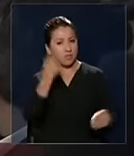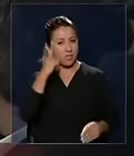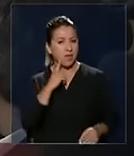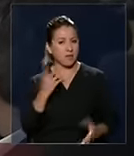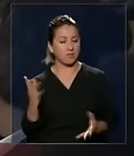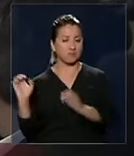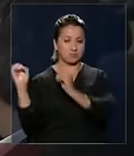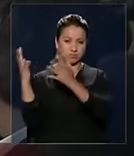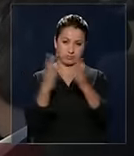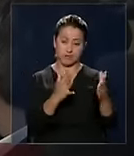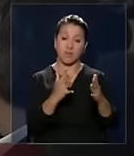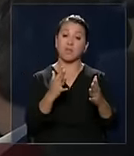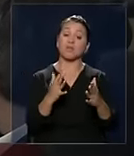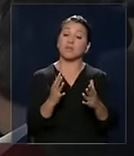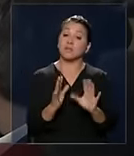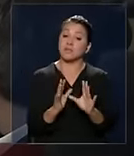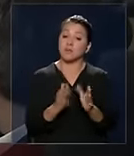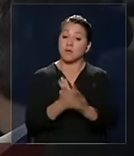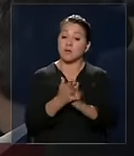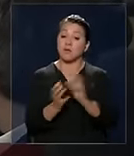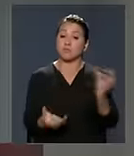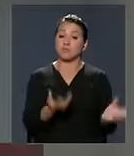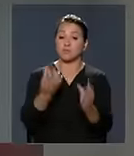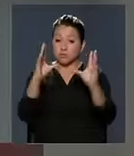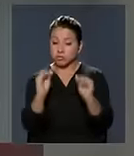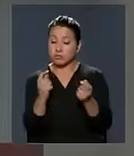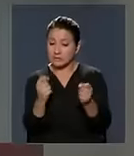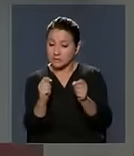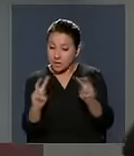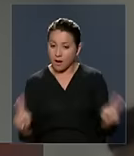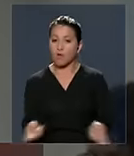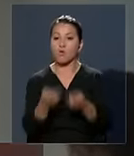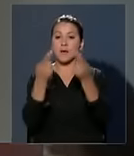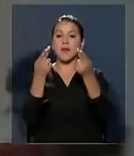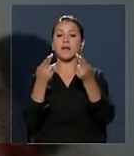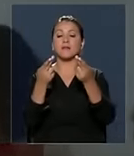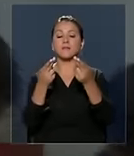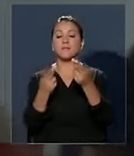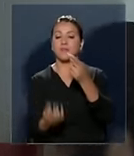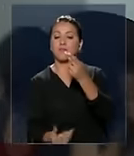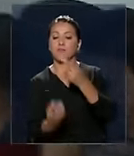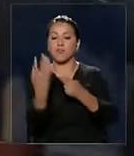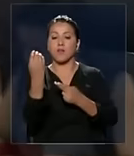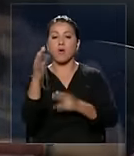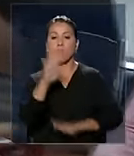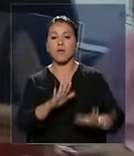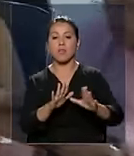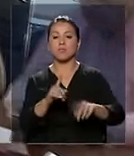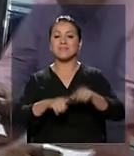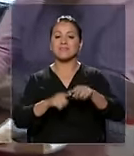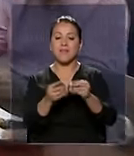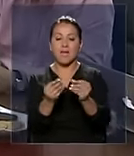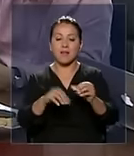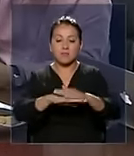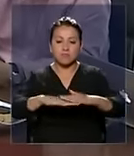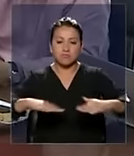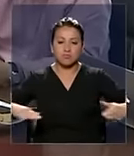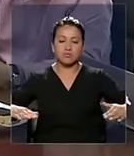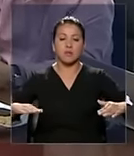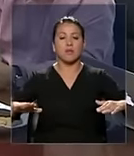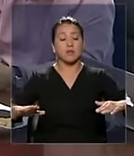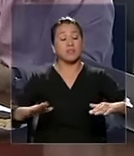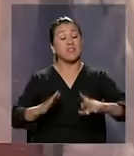forestal. Una vez que se extinga el fuego, se intentará recuperar la cubierta vegetal protegiendo el suelo ante la erosión. Será un